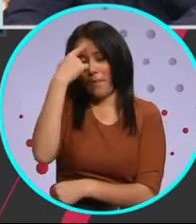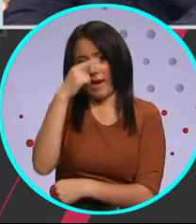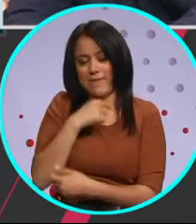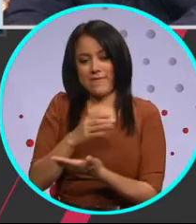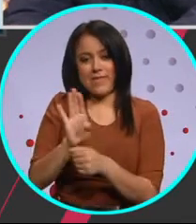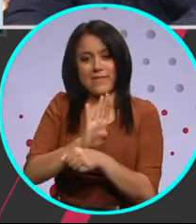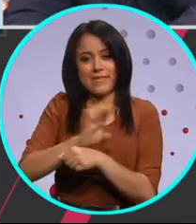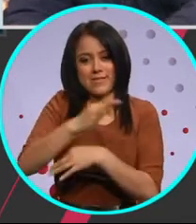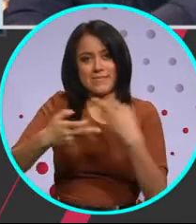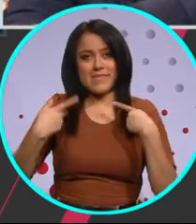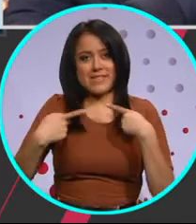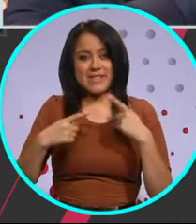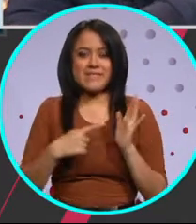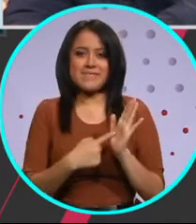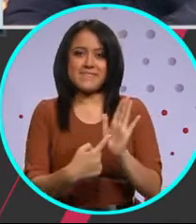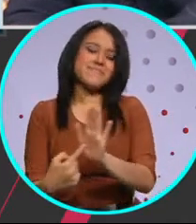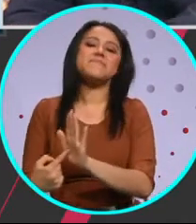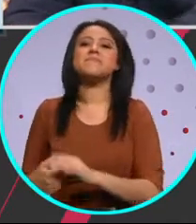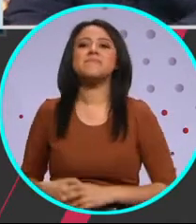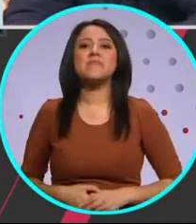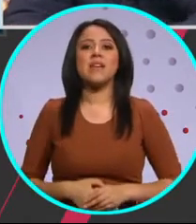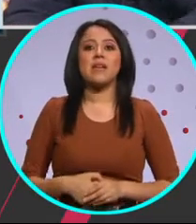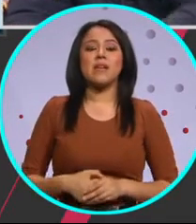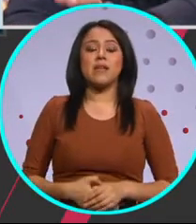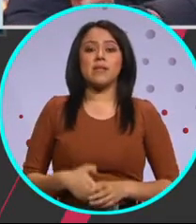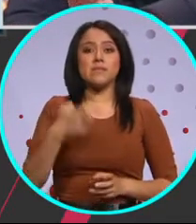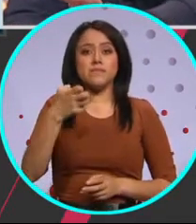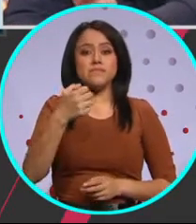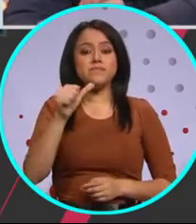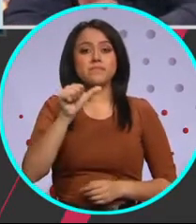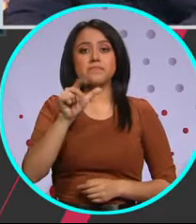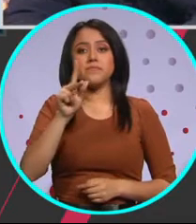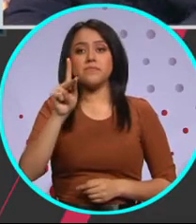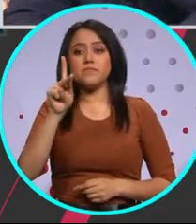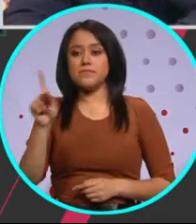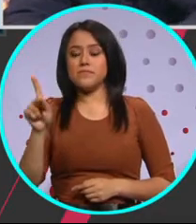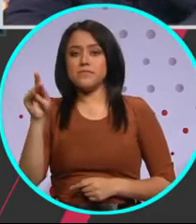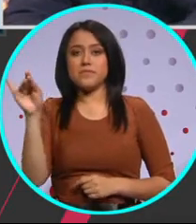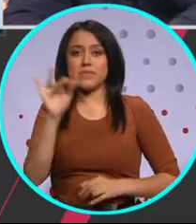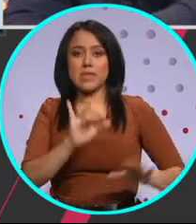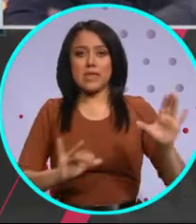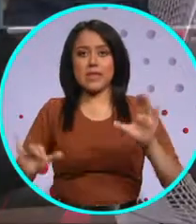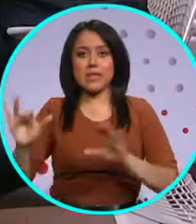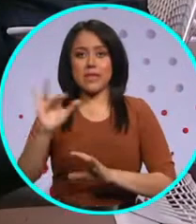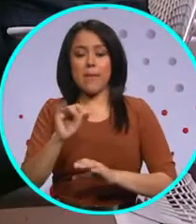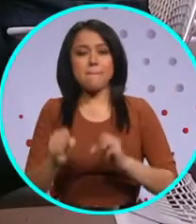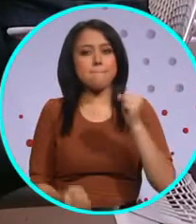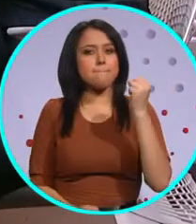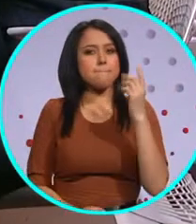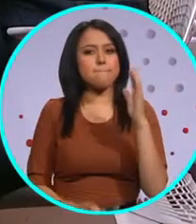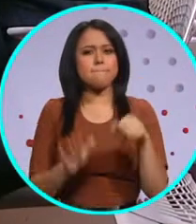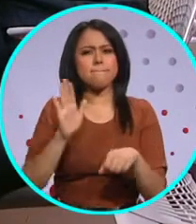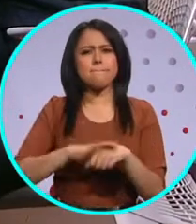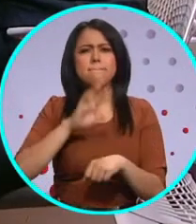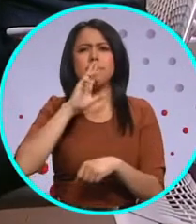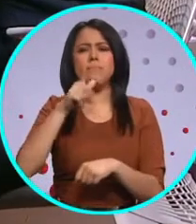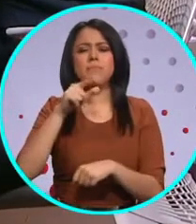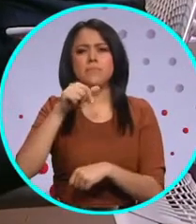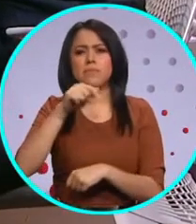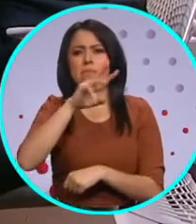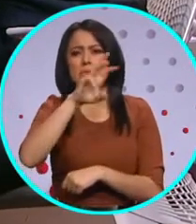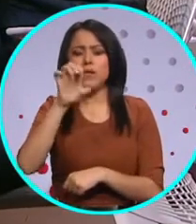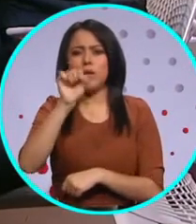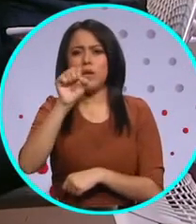la gente esta es una de las plataformas y las aplicaciones más exitosas tenemos ya más de 664.000